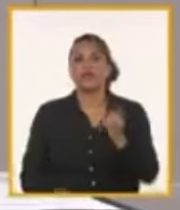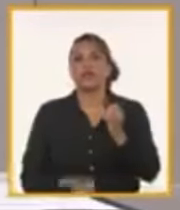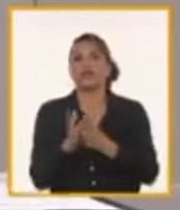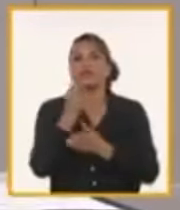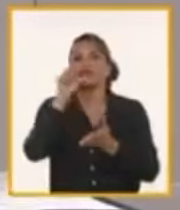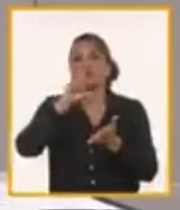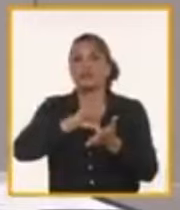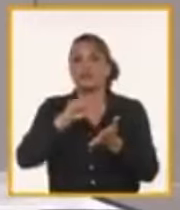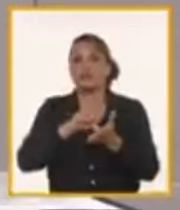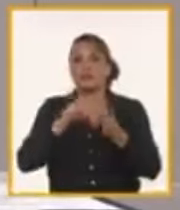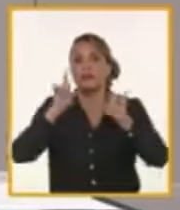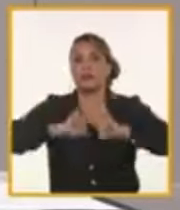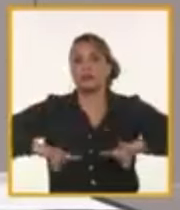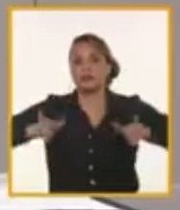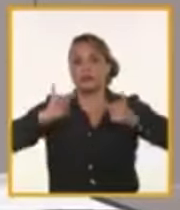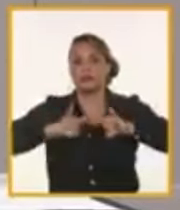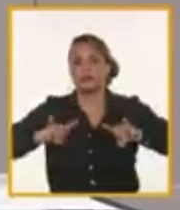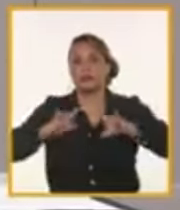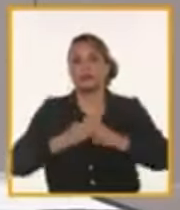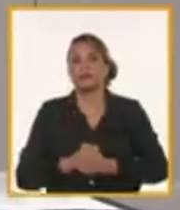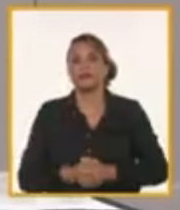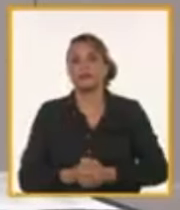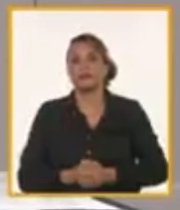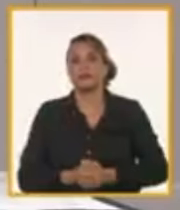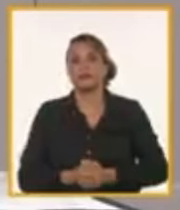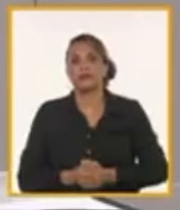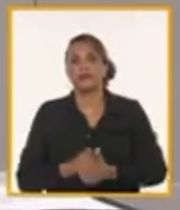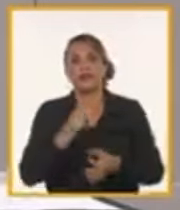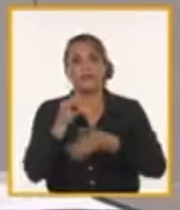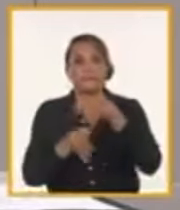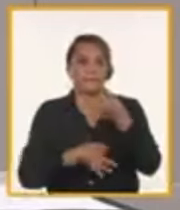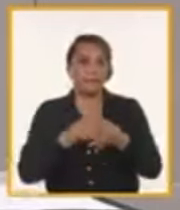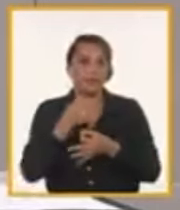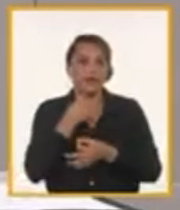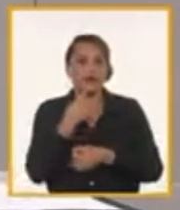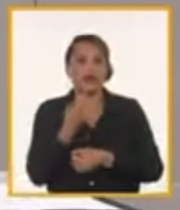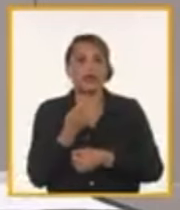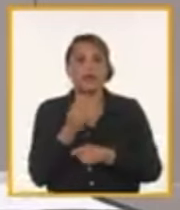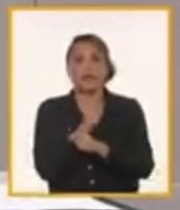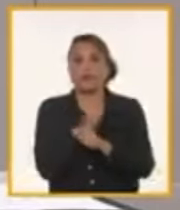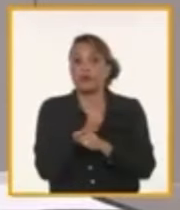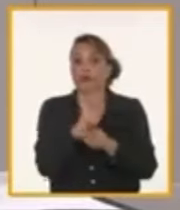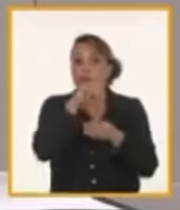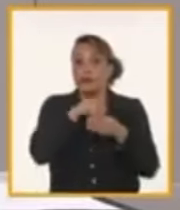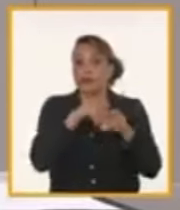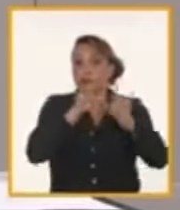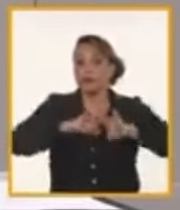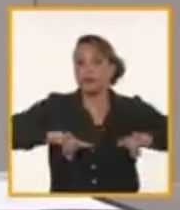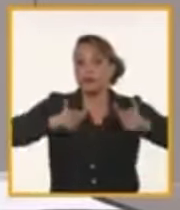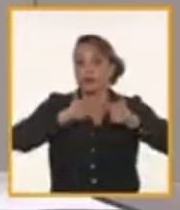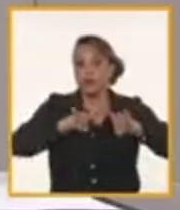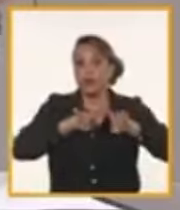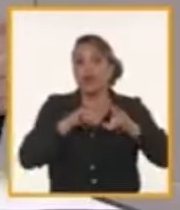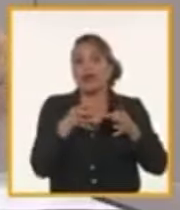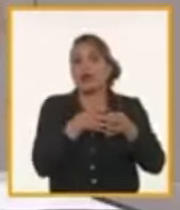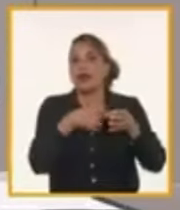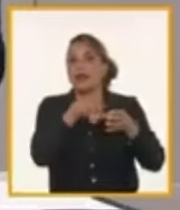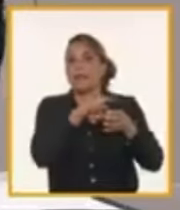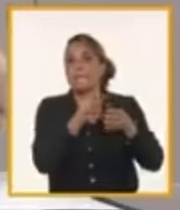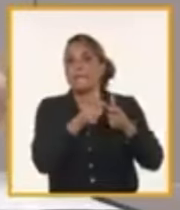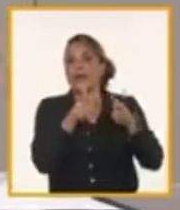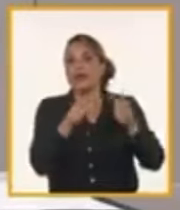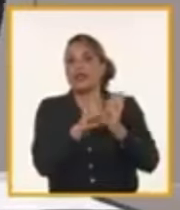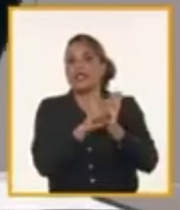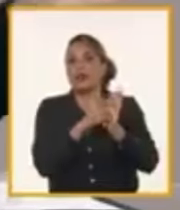municipales pues eh comentamos en algún momento que incluso hay claustros en estos centros universitarios municipales que tienen mayor categoría